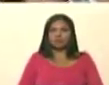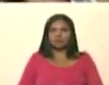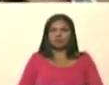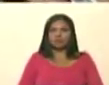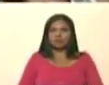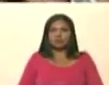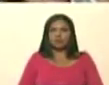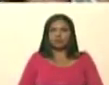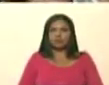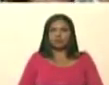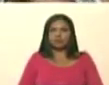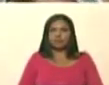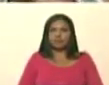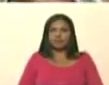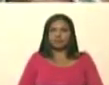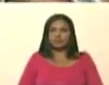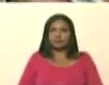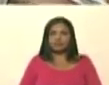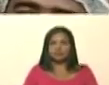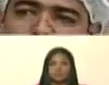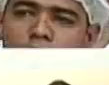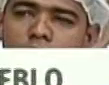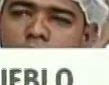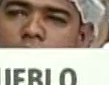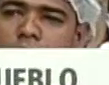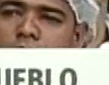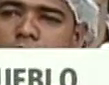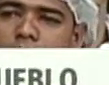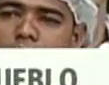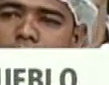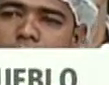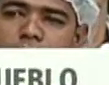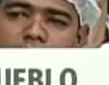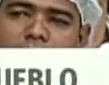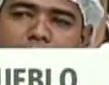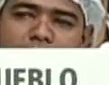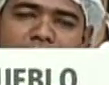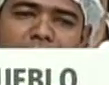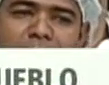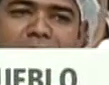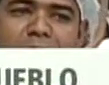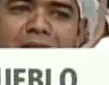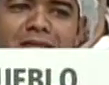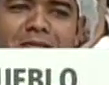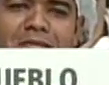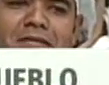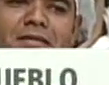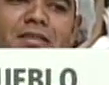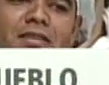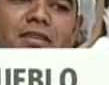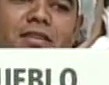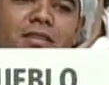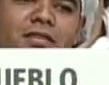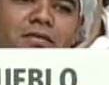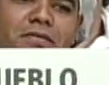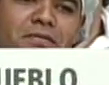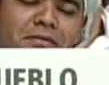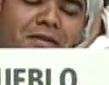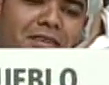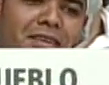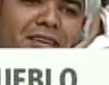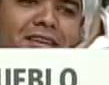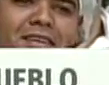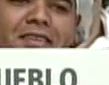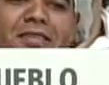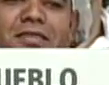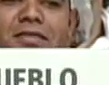tenemos una zona económica que usted cree todo en guarenas guatire hay 600 empresas instaladas y